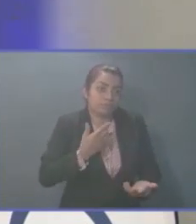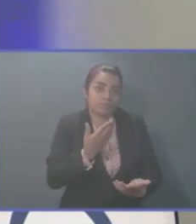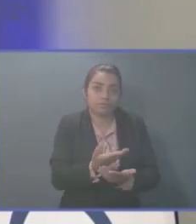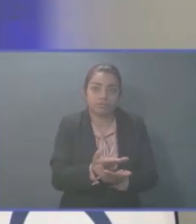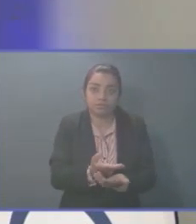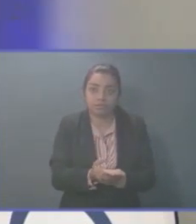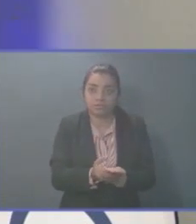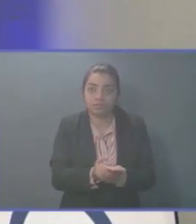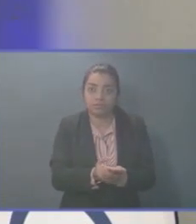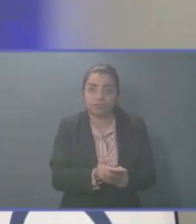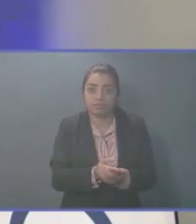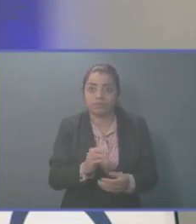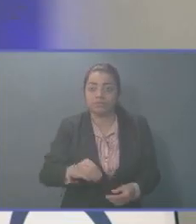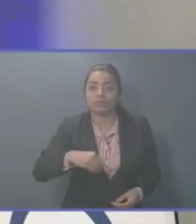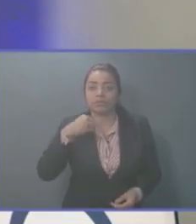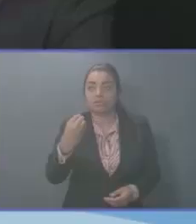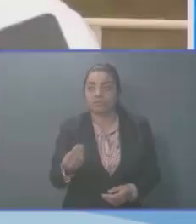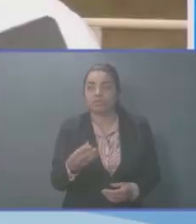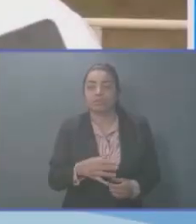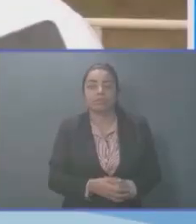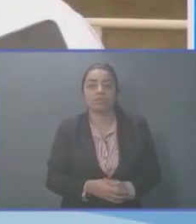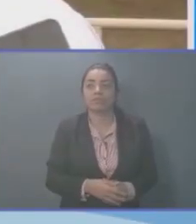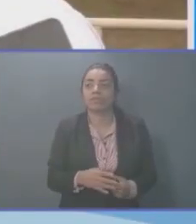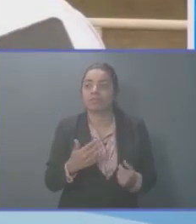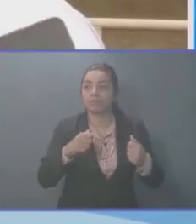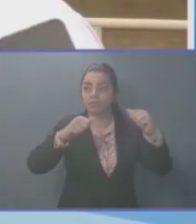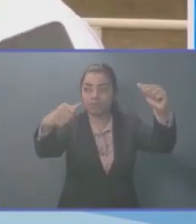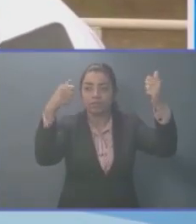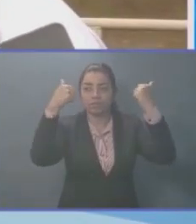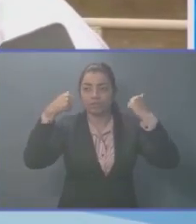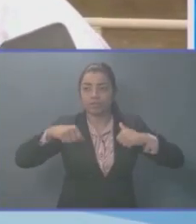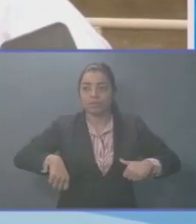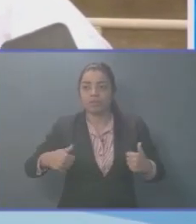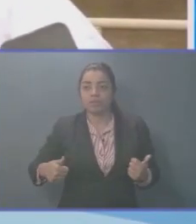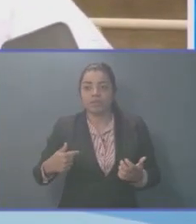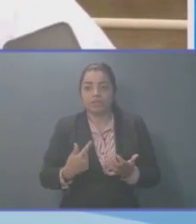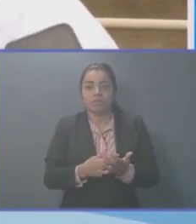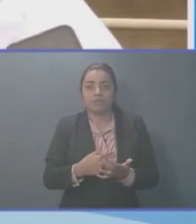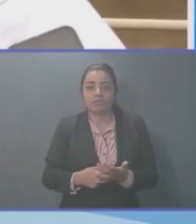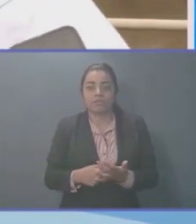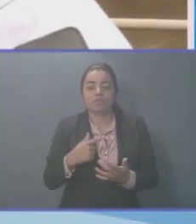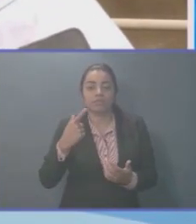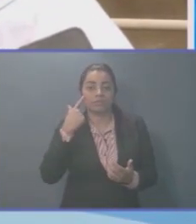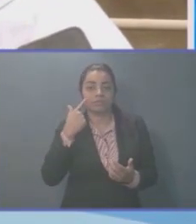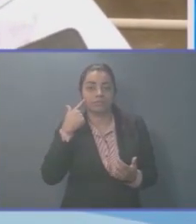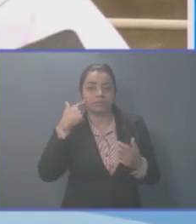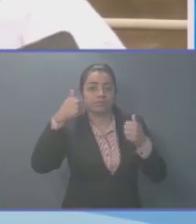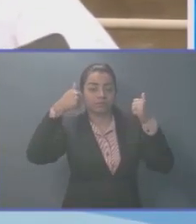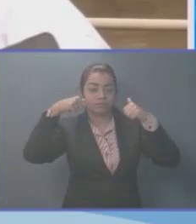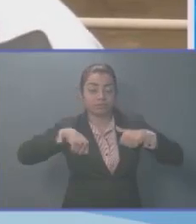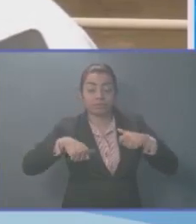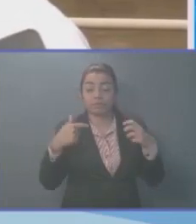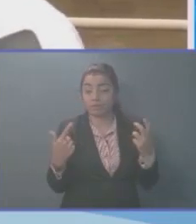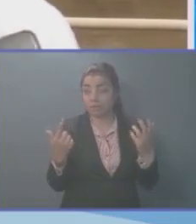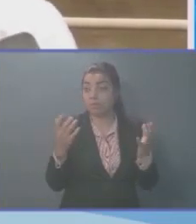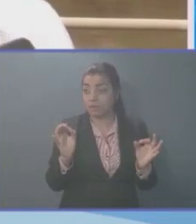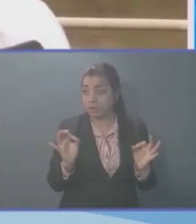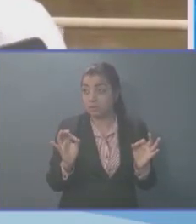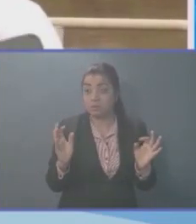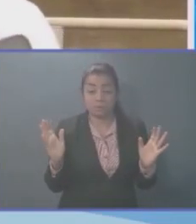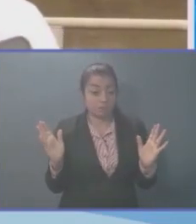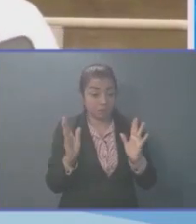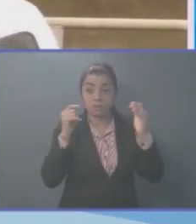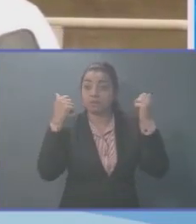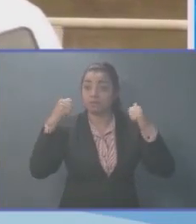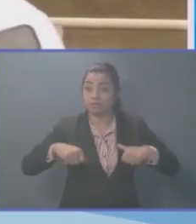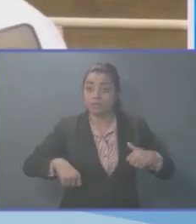suspender, ¿verdad? Creo yo que ya se aprobó, porque cuando se aprueba la interpelación, se aprueban con las preguntas